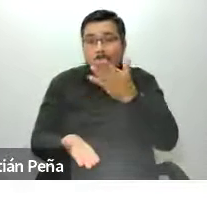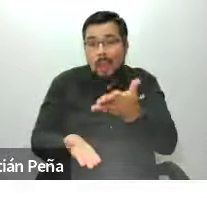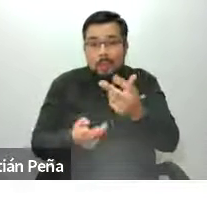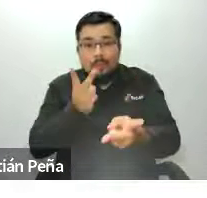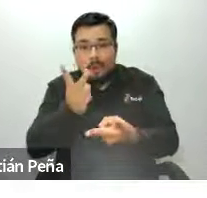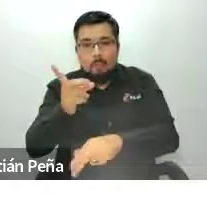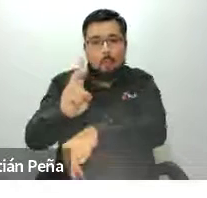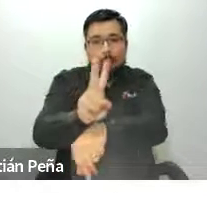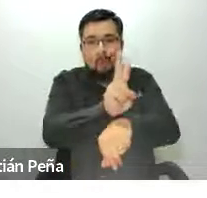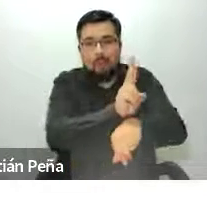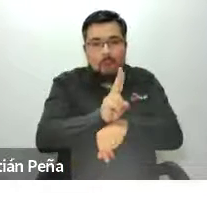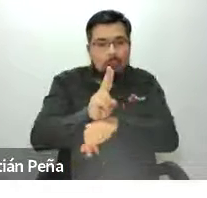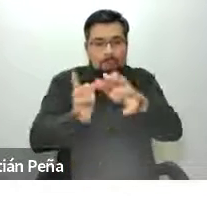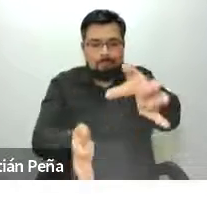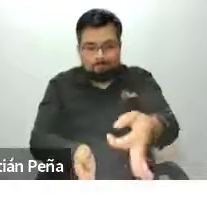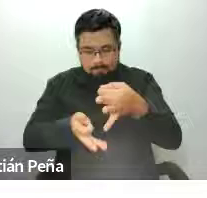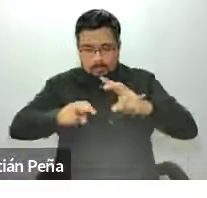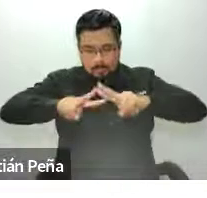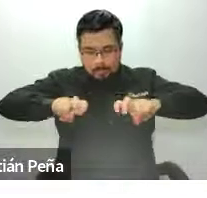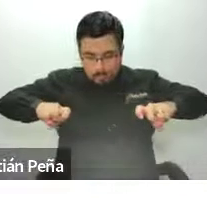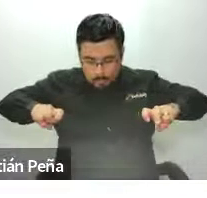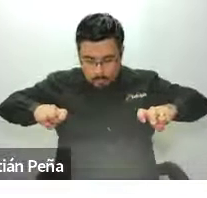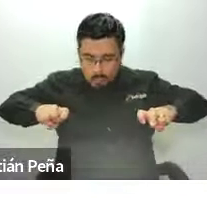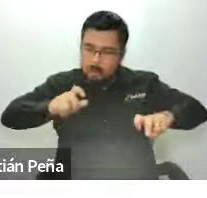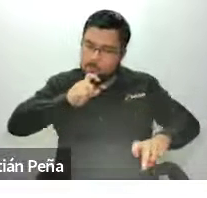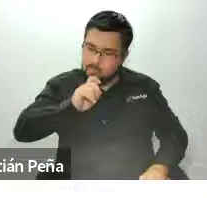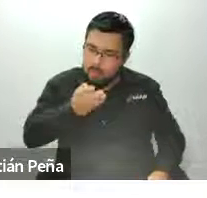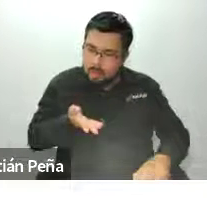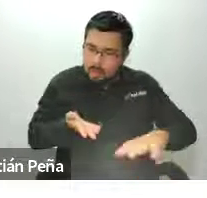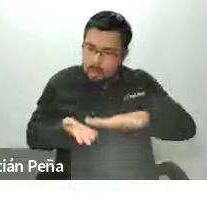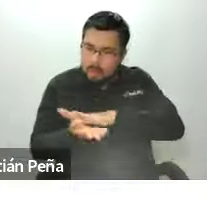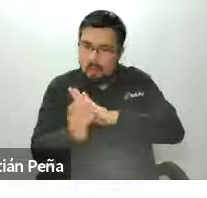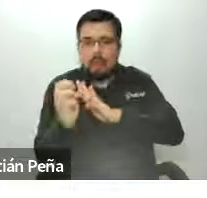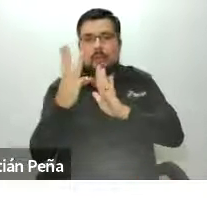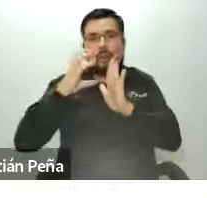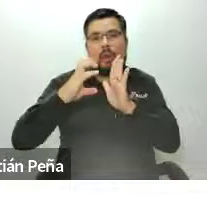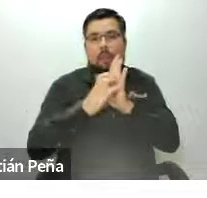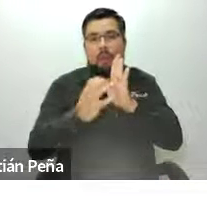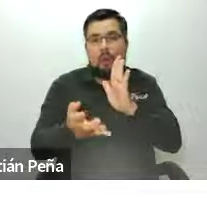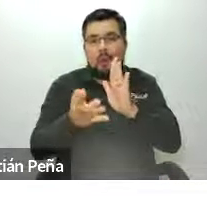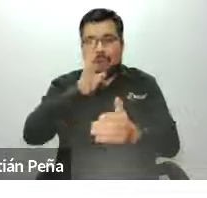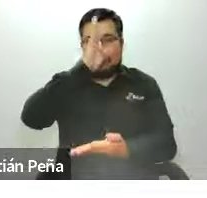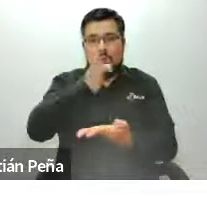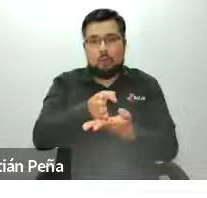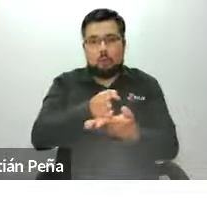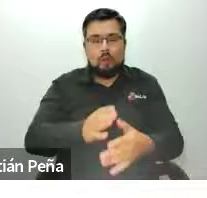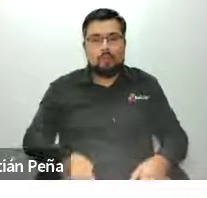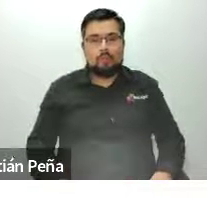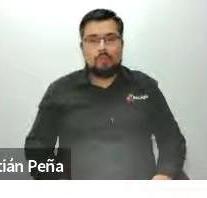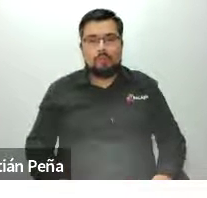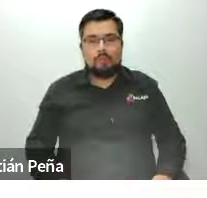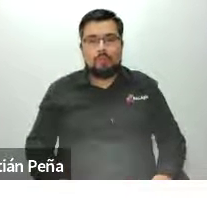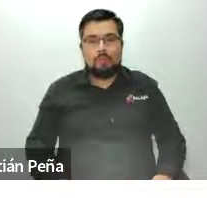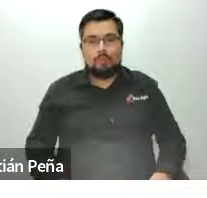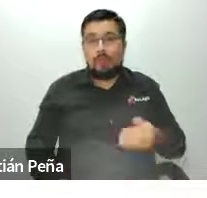haciendo también el análisis de una propuesta del tercer capítulo, que es el modelo de toma de decisiones, que a raíz también de estos procesos